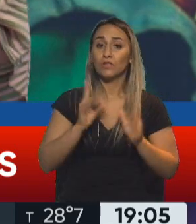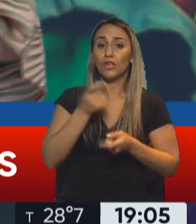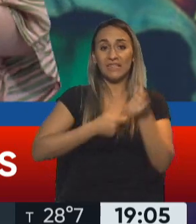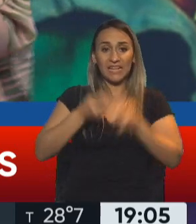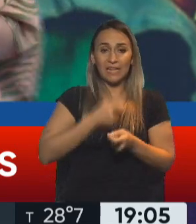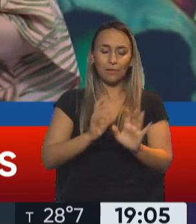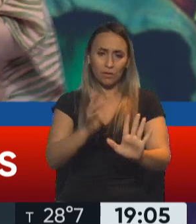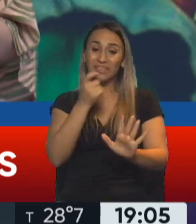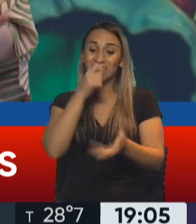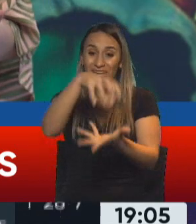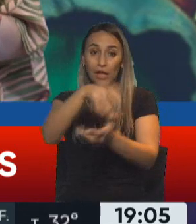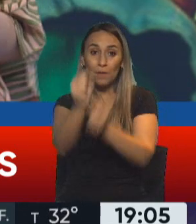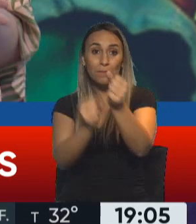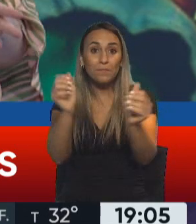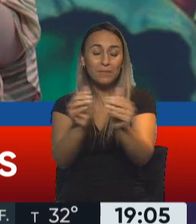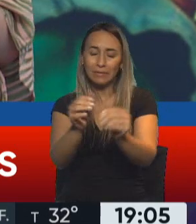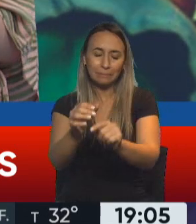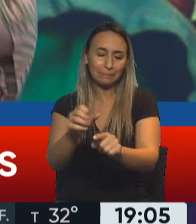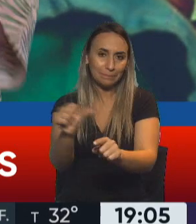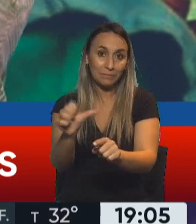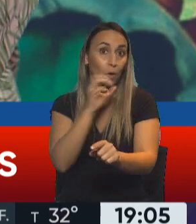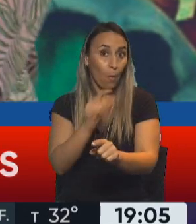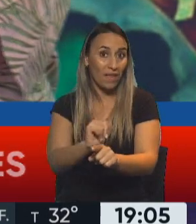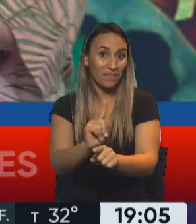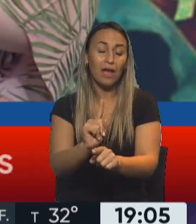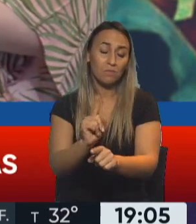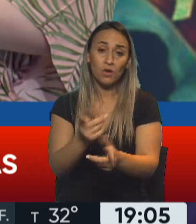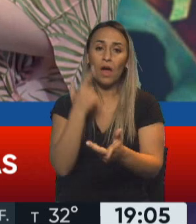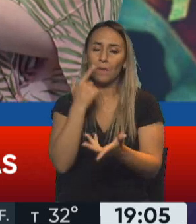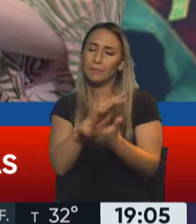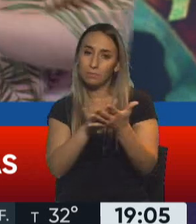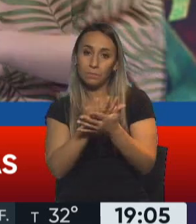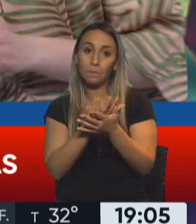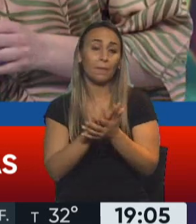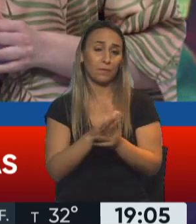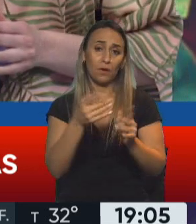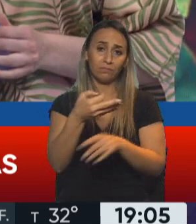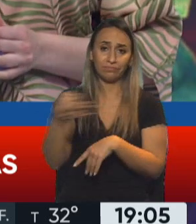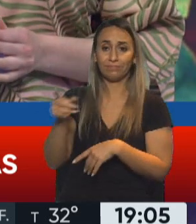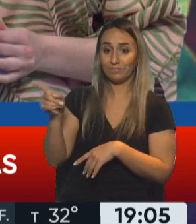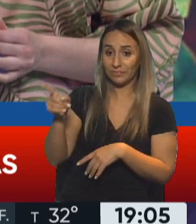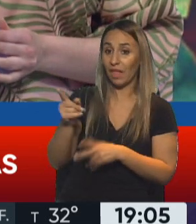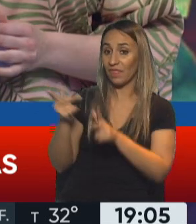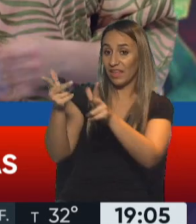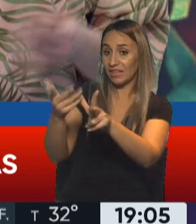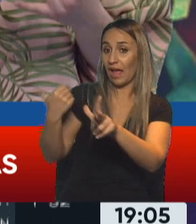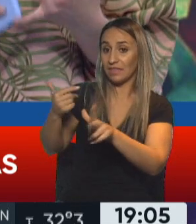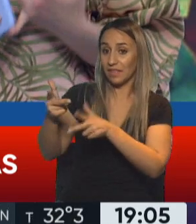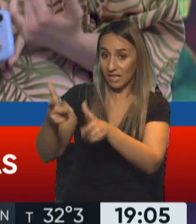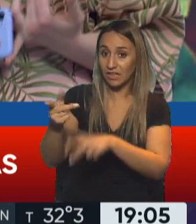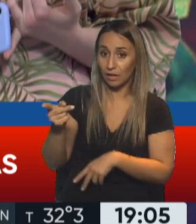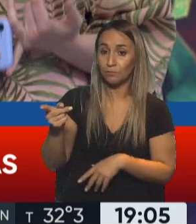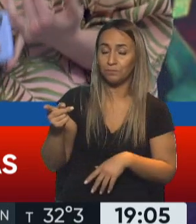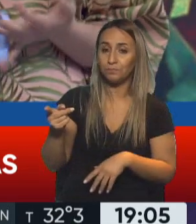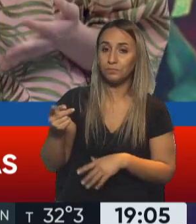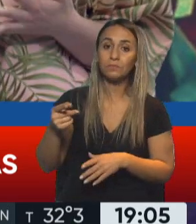pasase, pero bueno, hay que tener en cuenta que intentaron salir, pero sí, bien como vos dijiste, Feli, te quiero sumar a lo que vos comentabas anteriormente. Tanto en